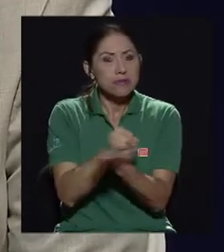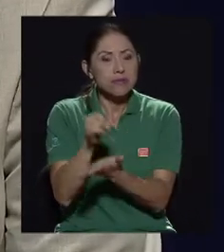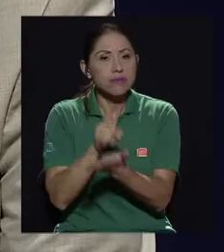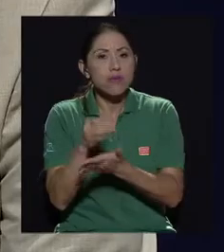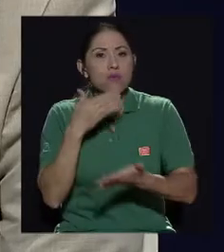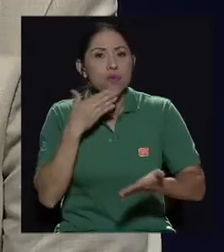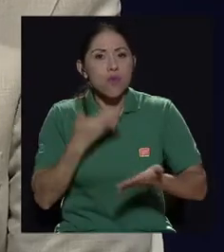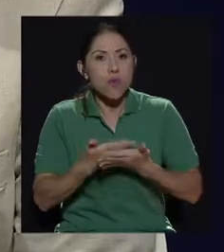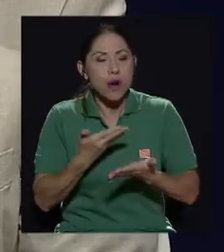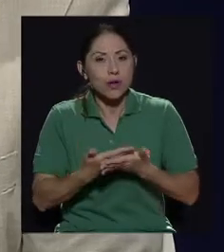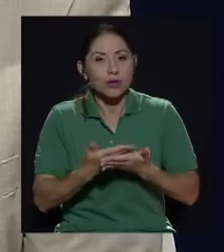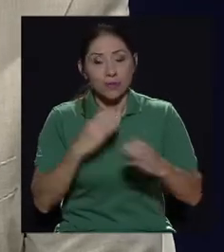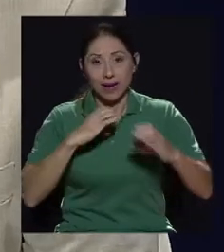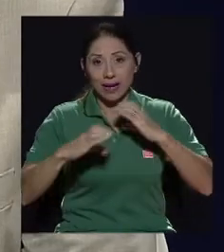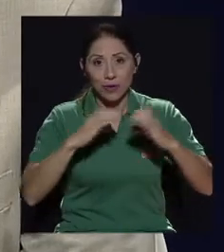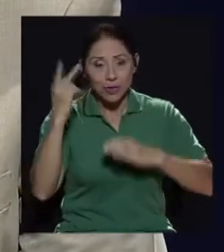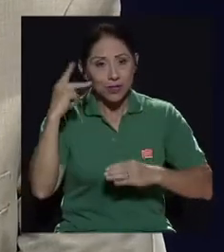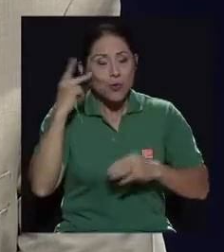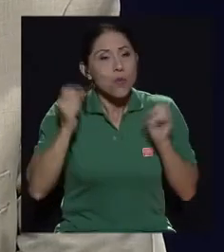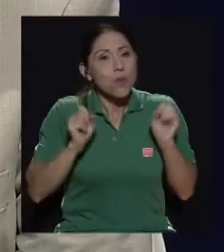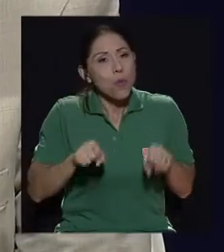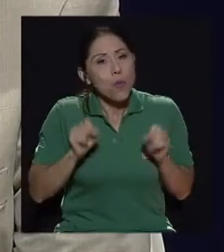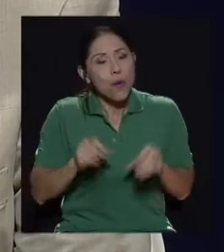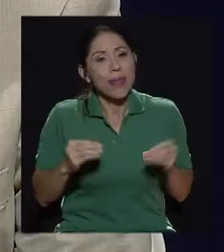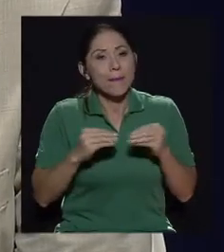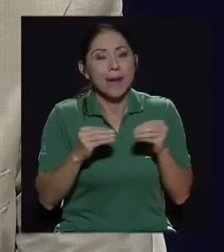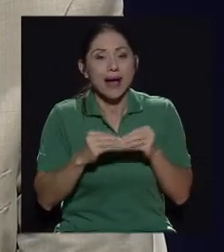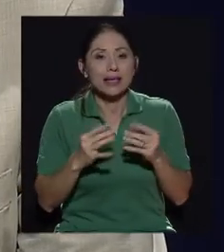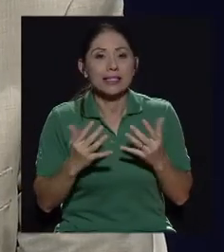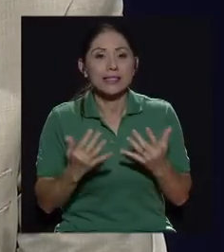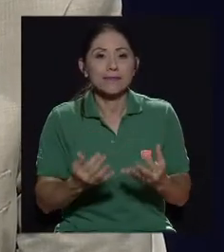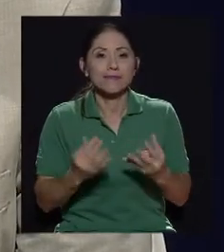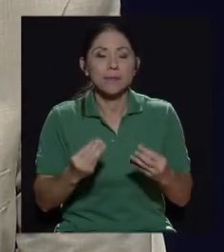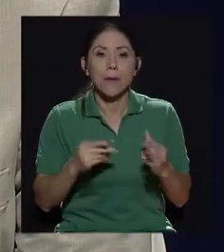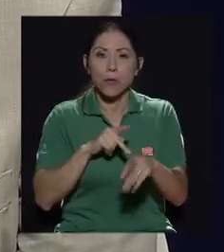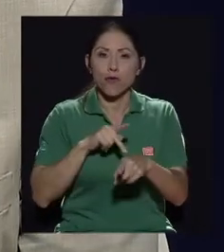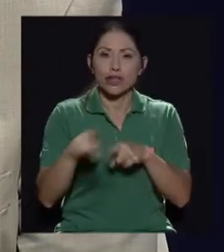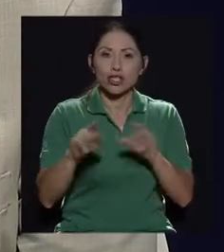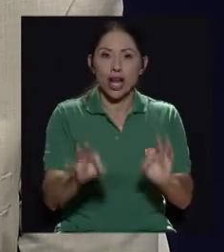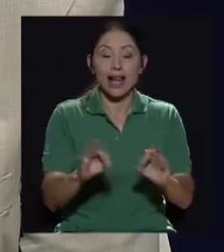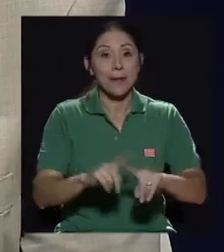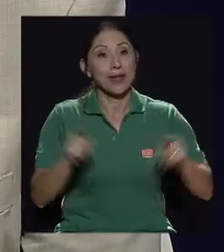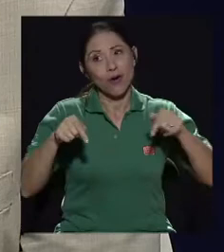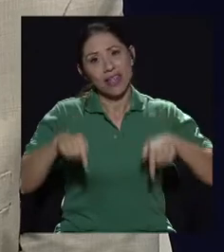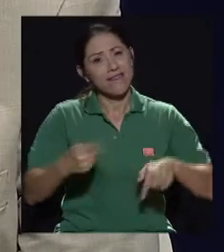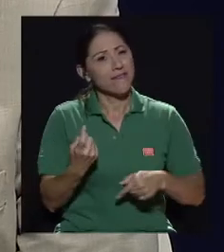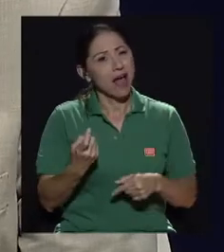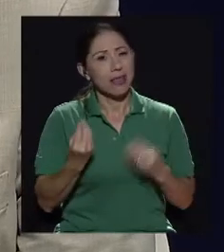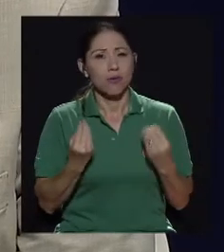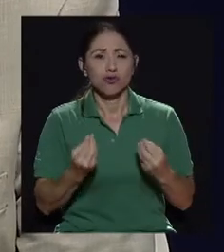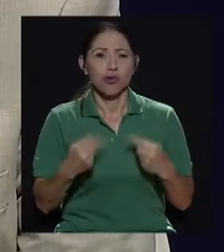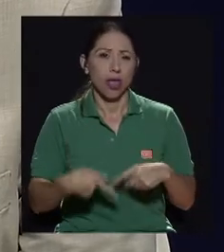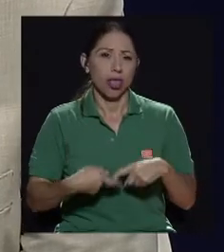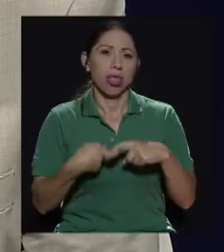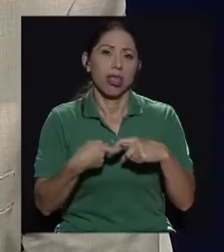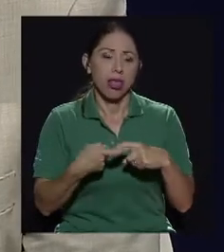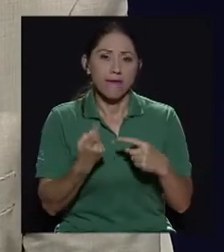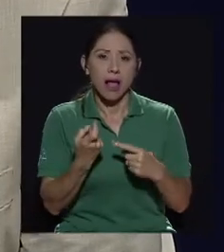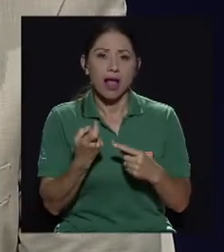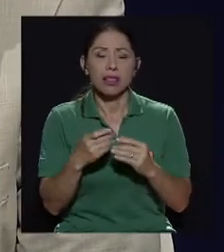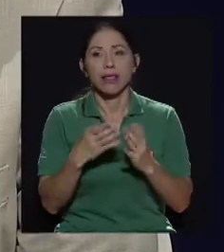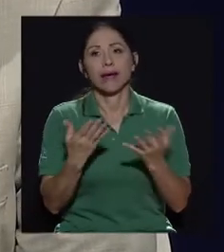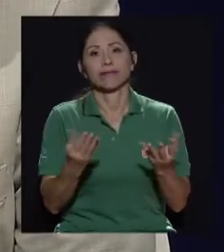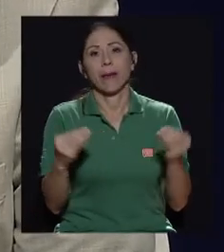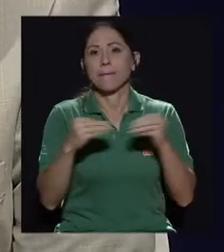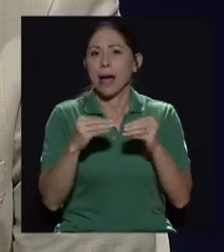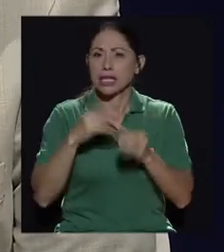buenos que permiten que la comunicación política pueda hacer un poquito más más profesional pero aquí nos hace falta mucho verdad